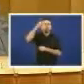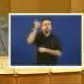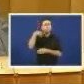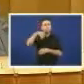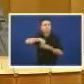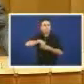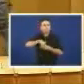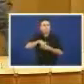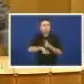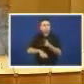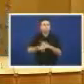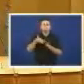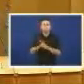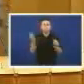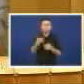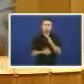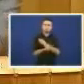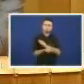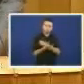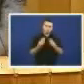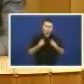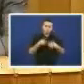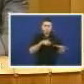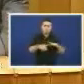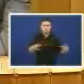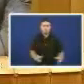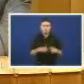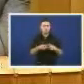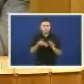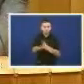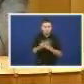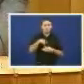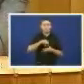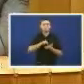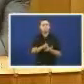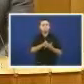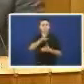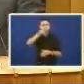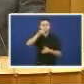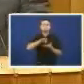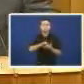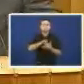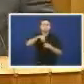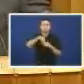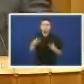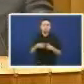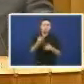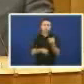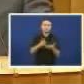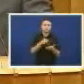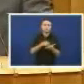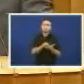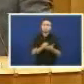construcción de vivenda como ben social ampliando o catálogo de novos servicios e equipamentos sociais ou na creación de novos